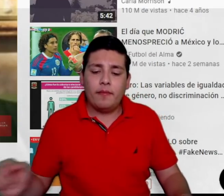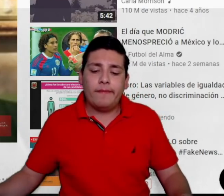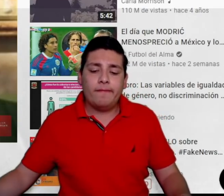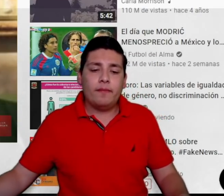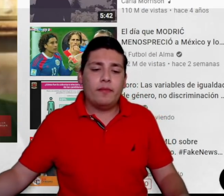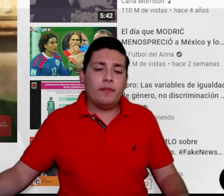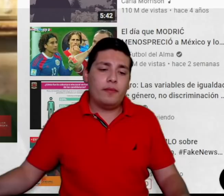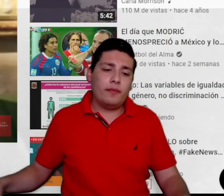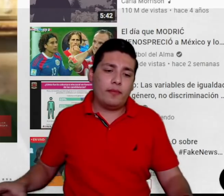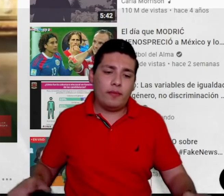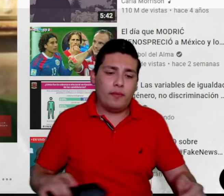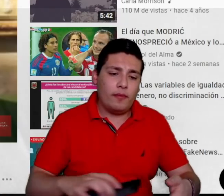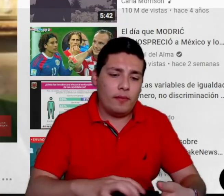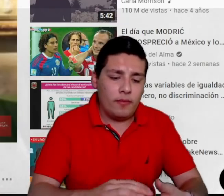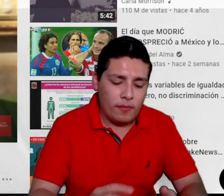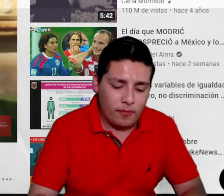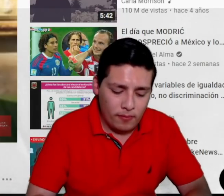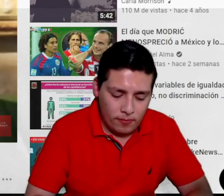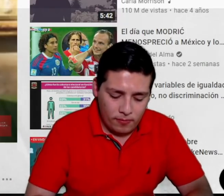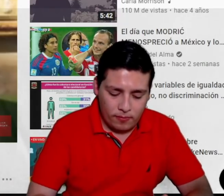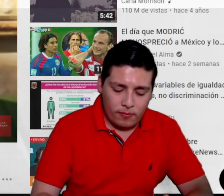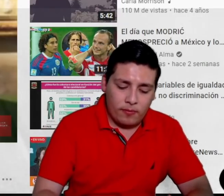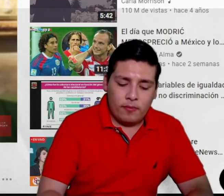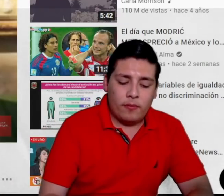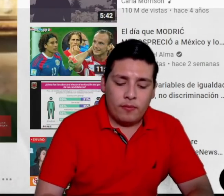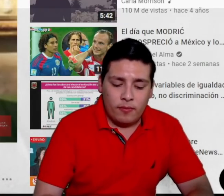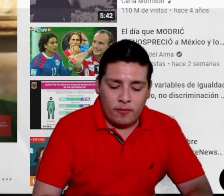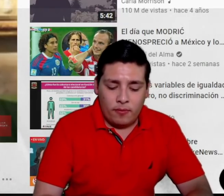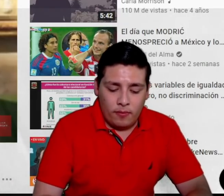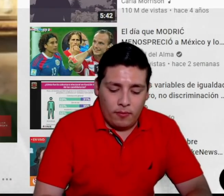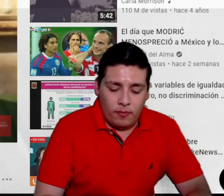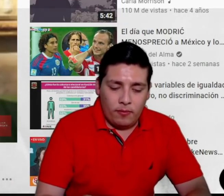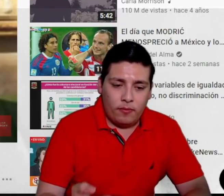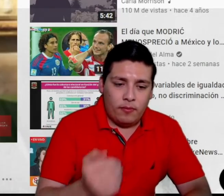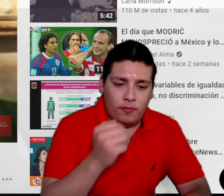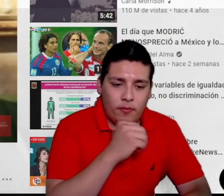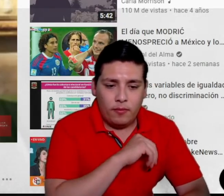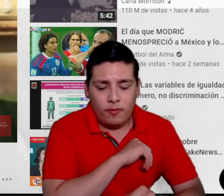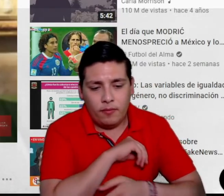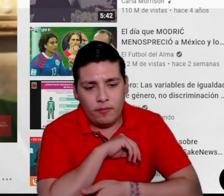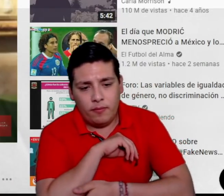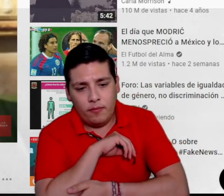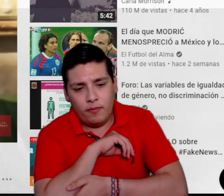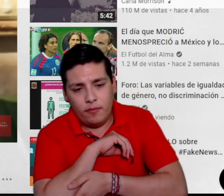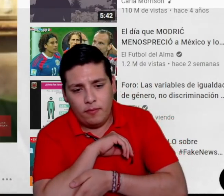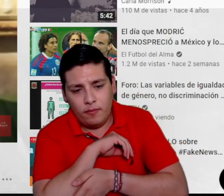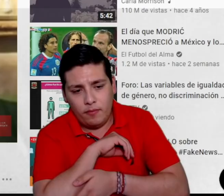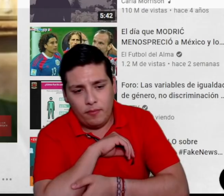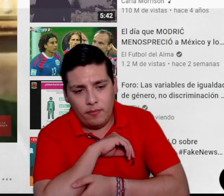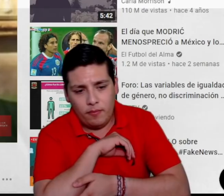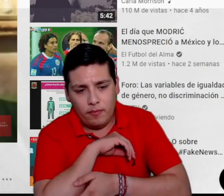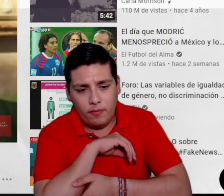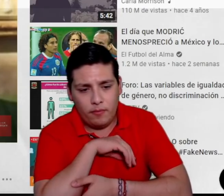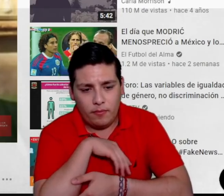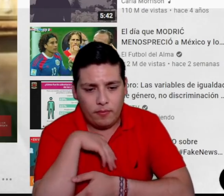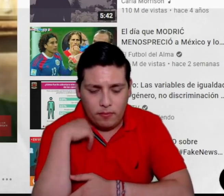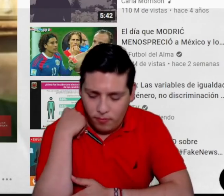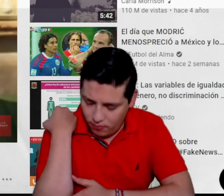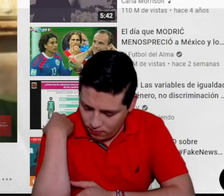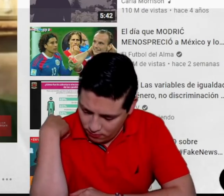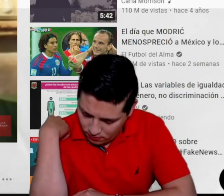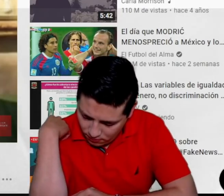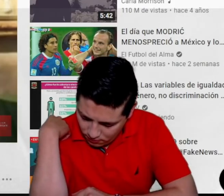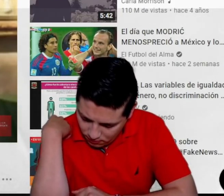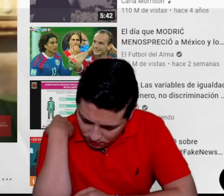generado por este país tan lleno de sombras, tan lleno de mentiras,